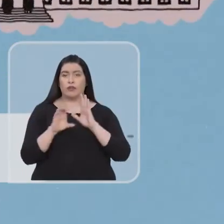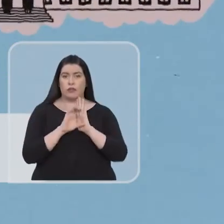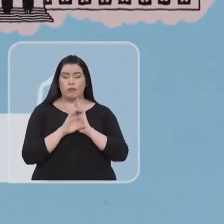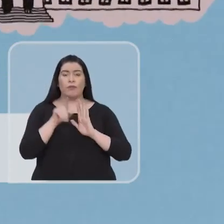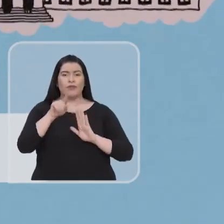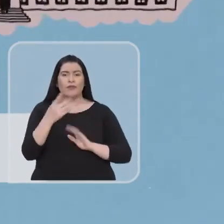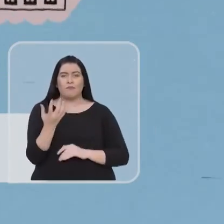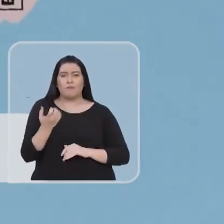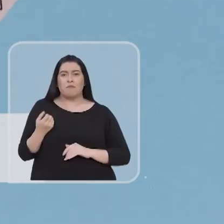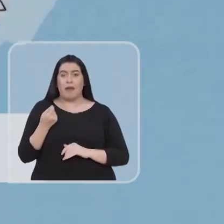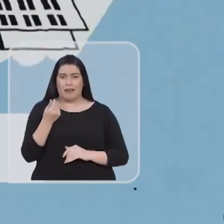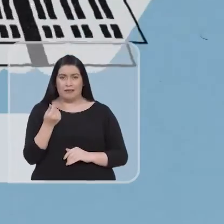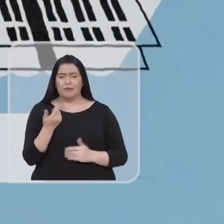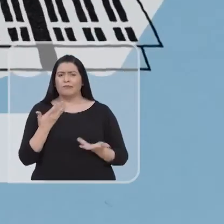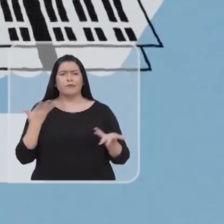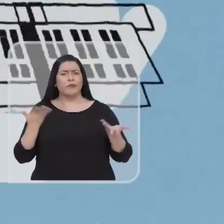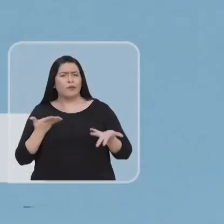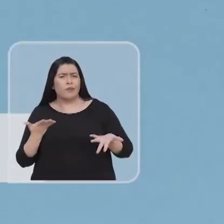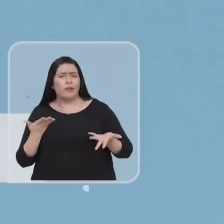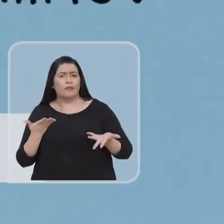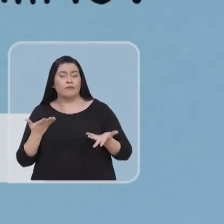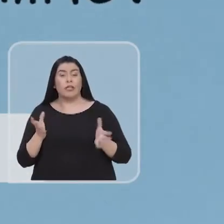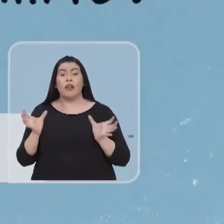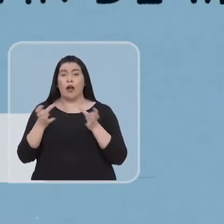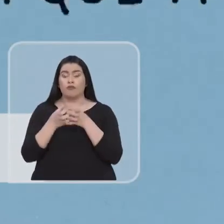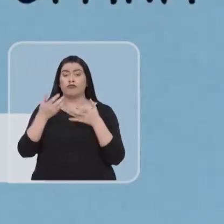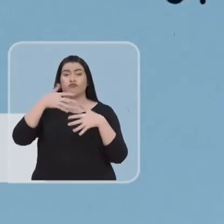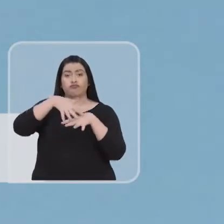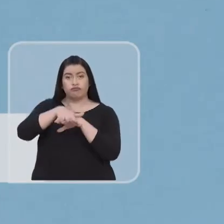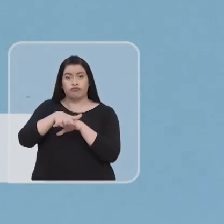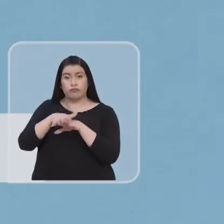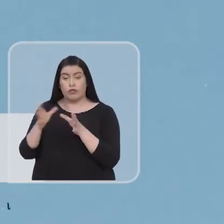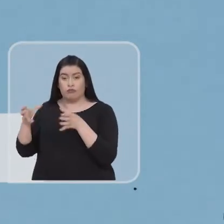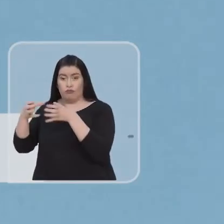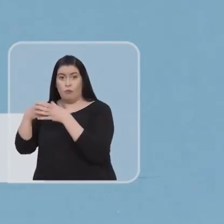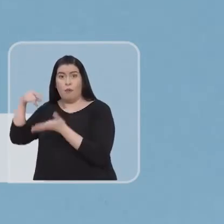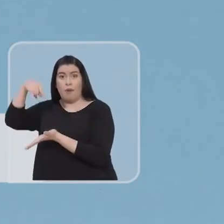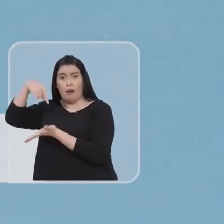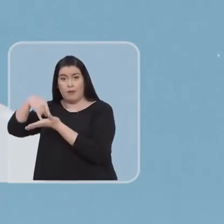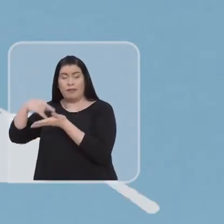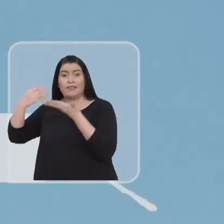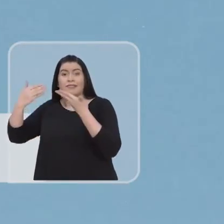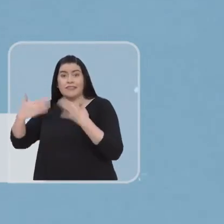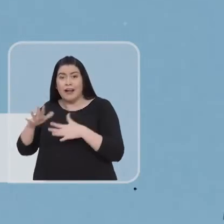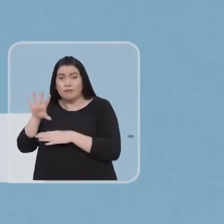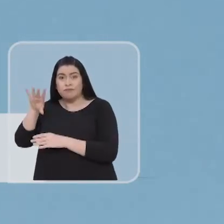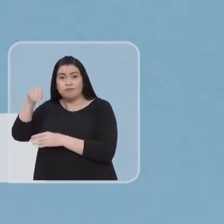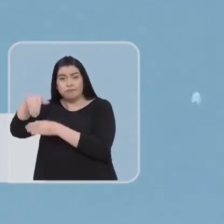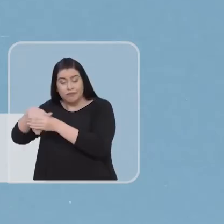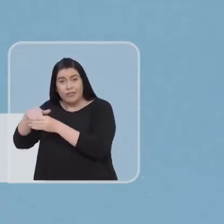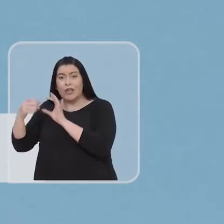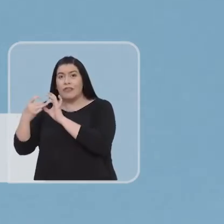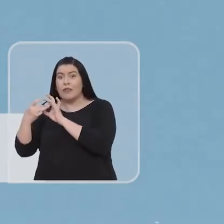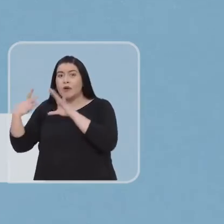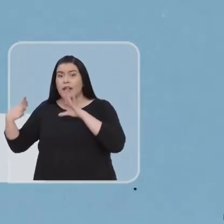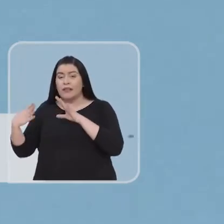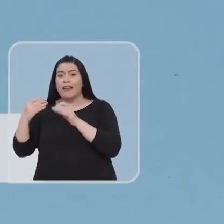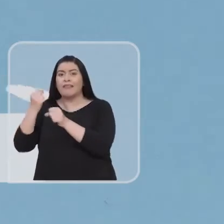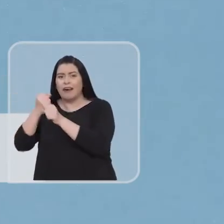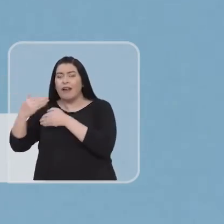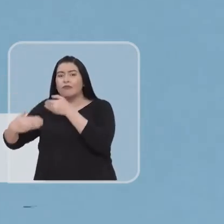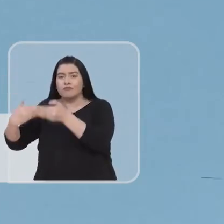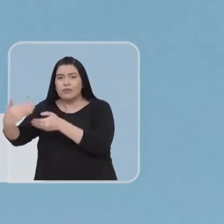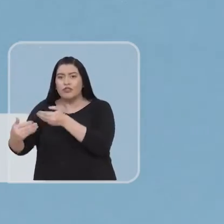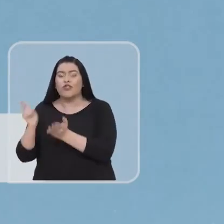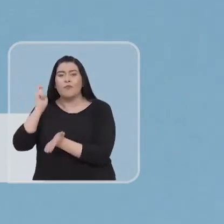constituyentes. Por eso es más económica. ¿Cómo así? La convención mixta suma parlamentarios que ya elegimos democráticamente, que